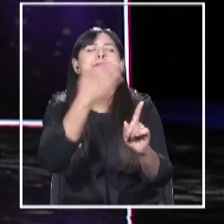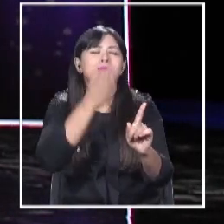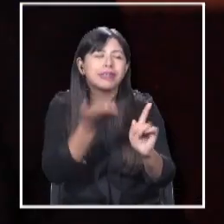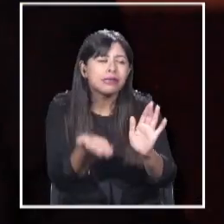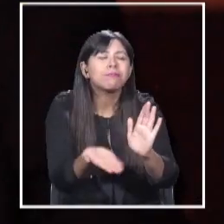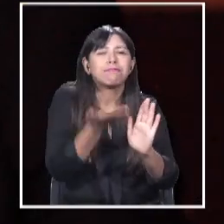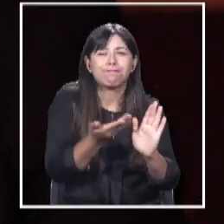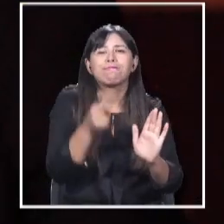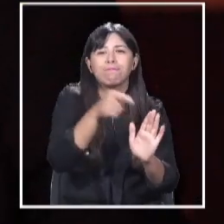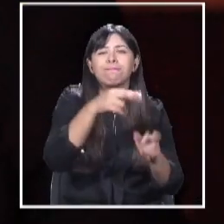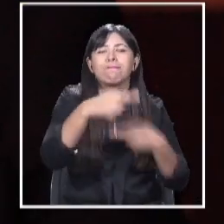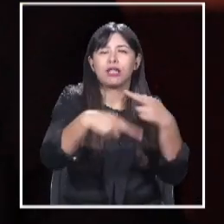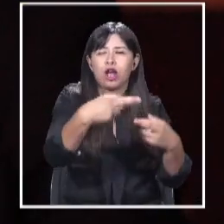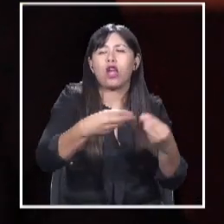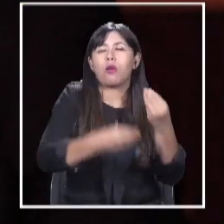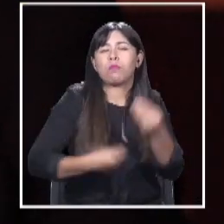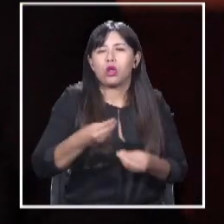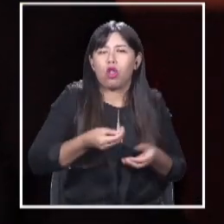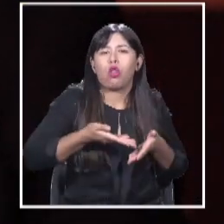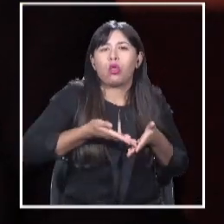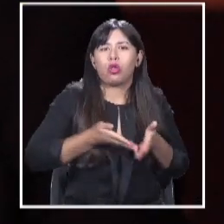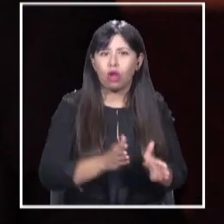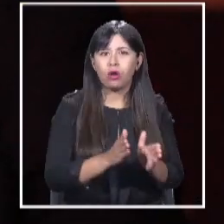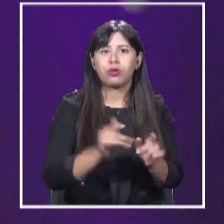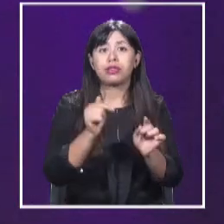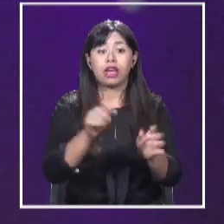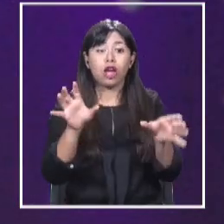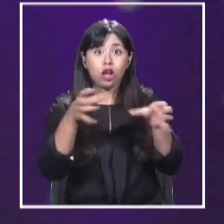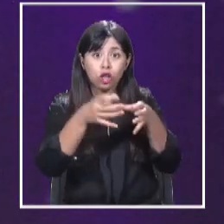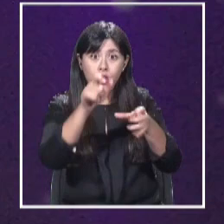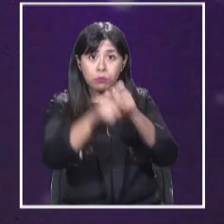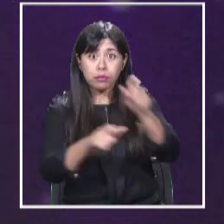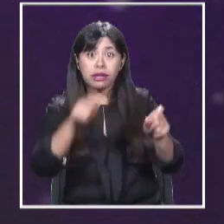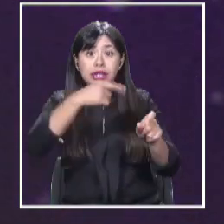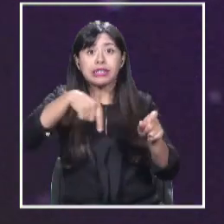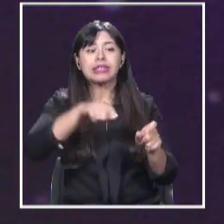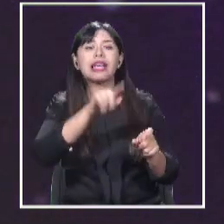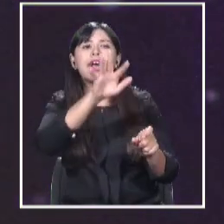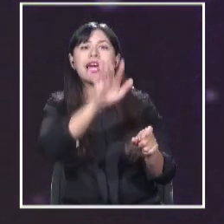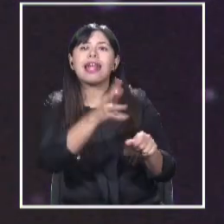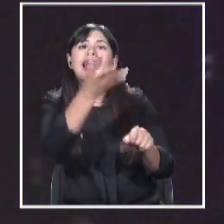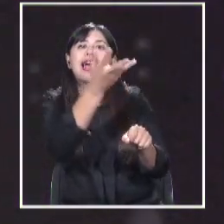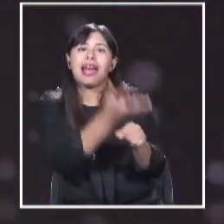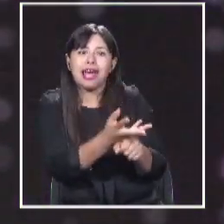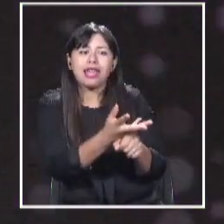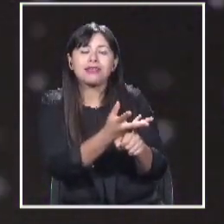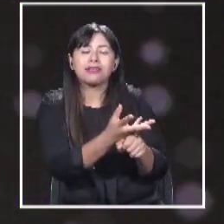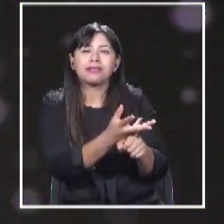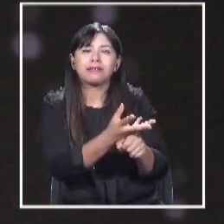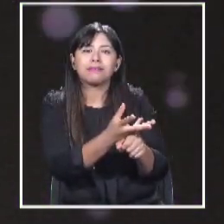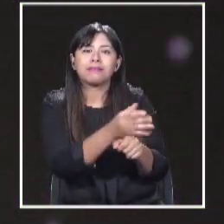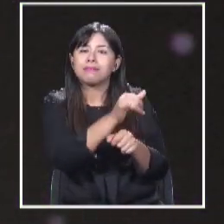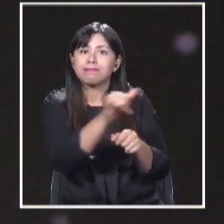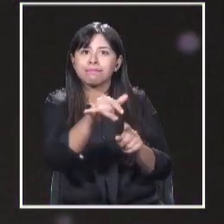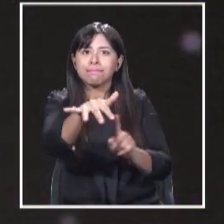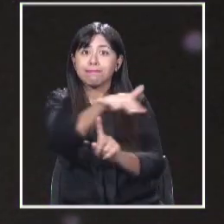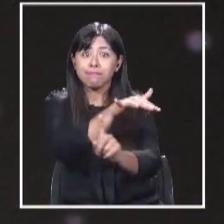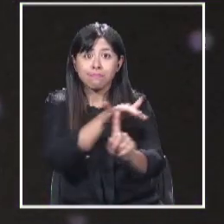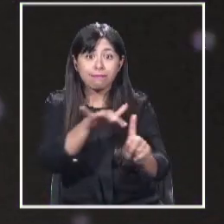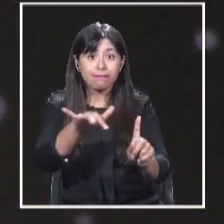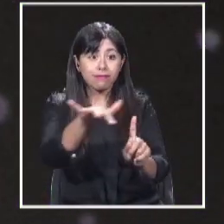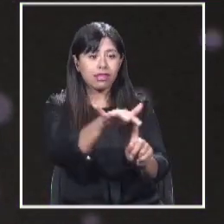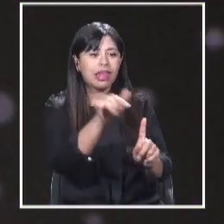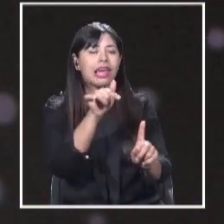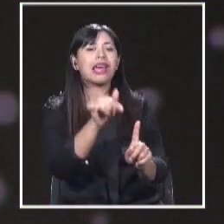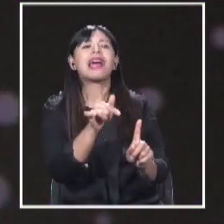reproduzcan aquellos individuos o aquellos grupos que tienen una serie de características que en un momento y unas circunstancias